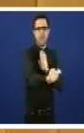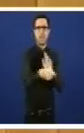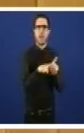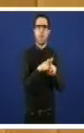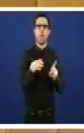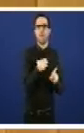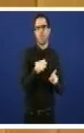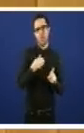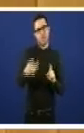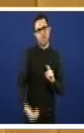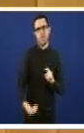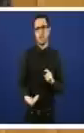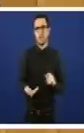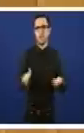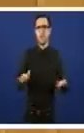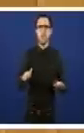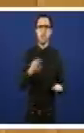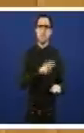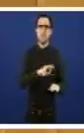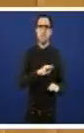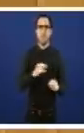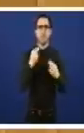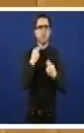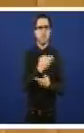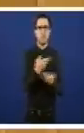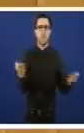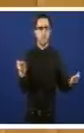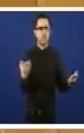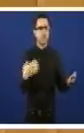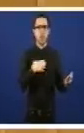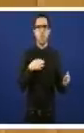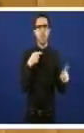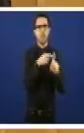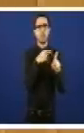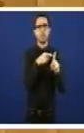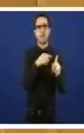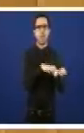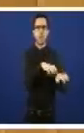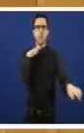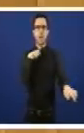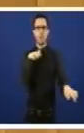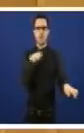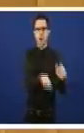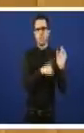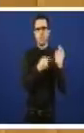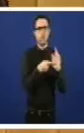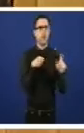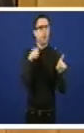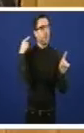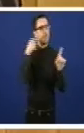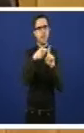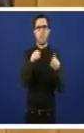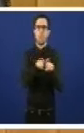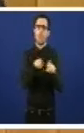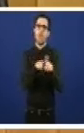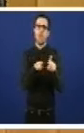Por tanto, señores e señores diputados, non utilicen a malloría absoluta para convertila en poder absoluto. Ainda que